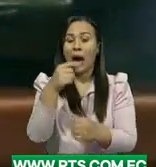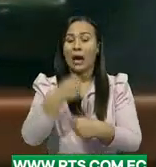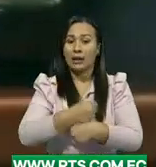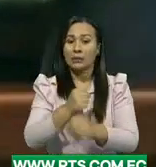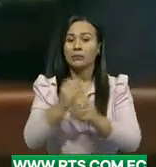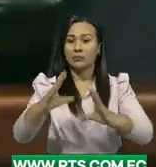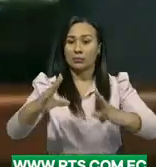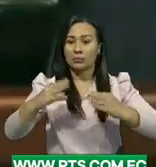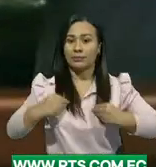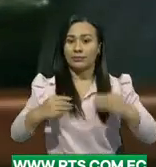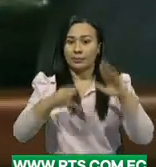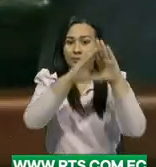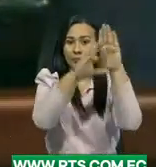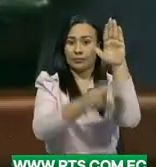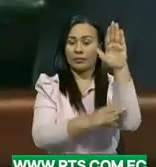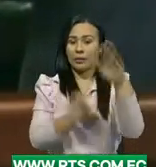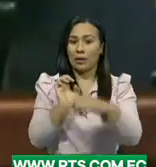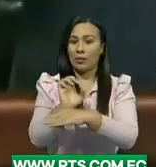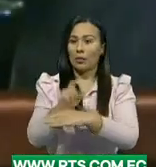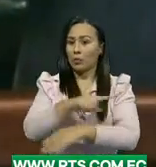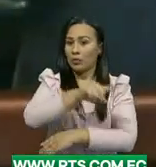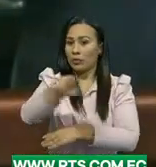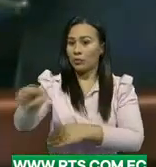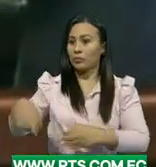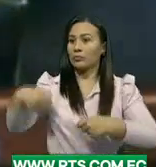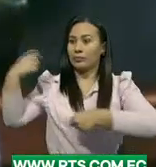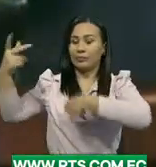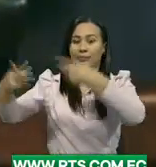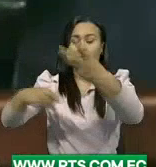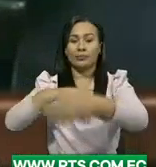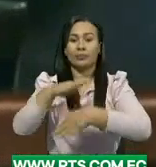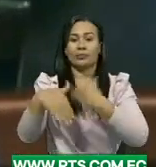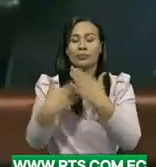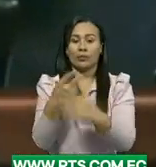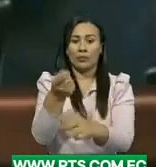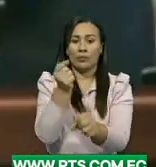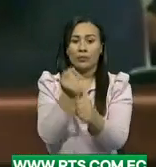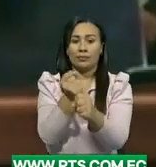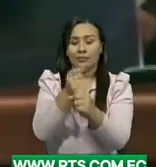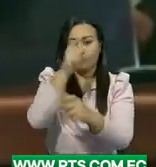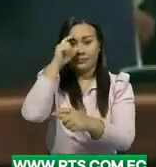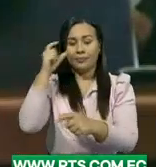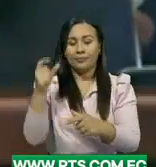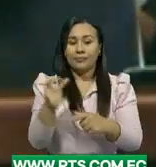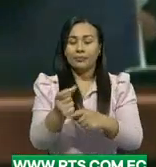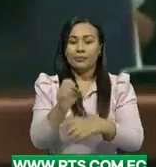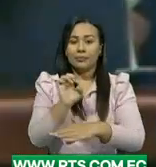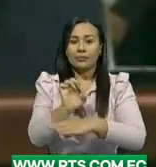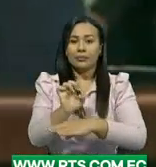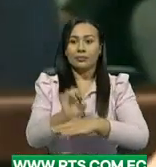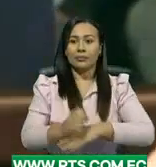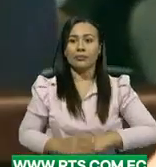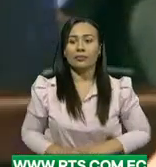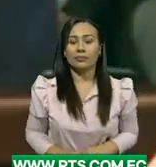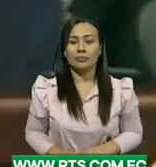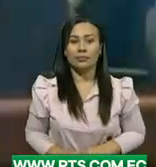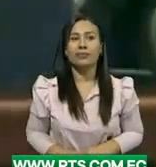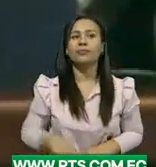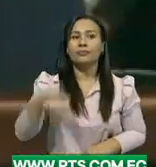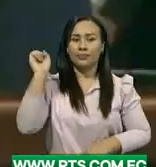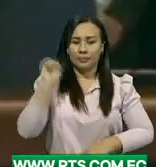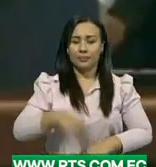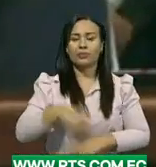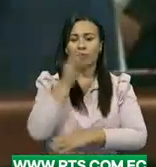y hacer cumplir la Constitución de la República del Ecuador en su calidad de Fiscal General del Estado?